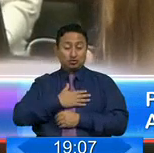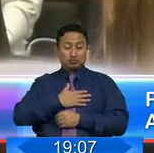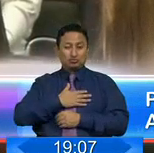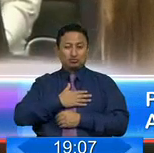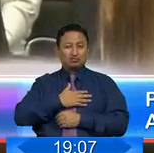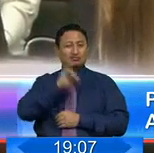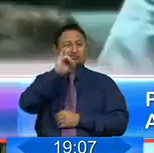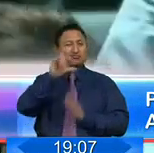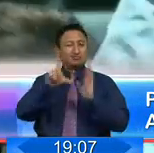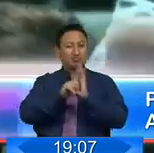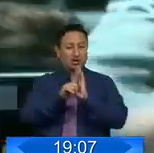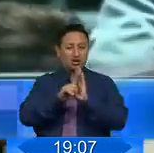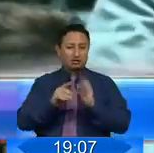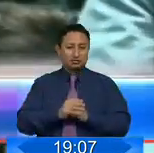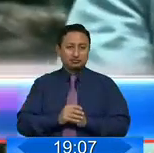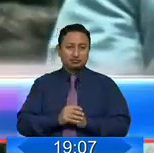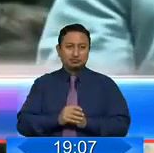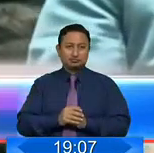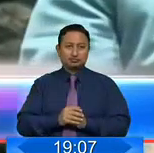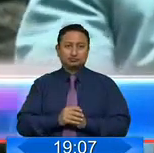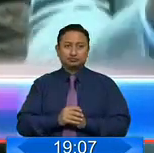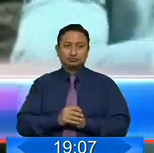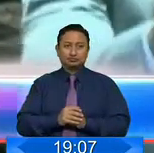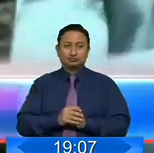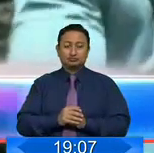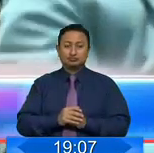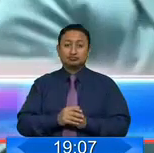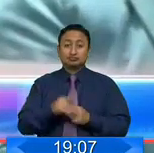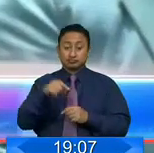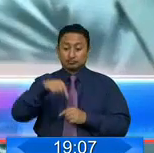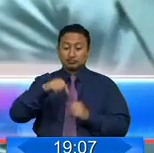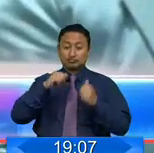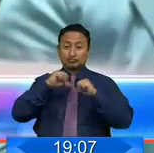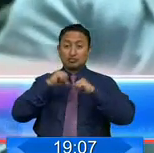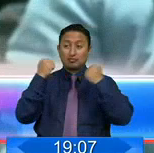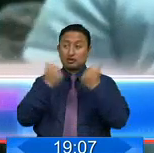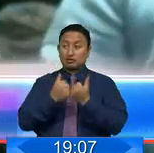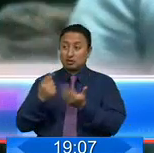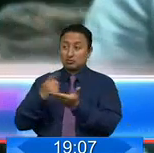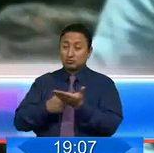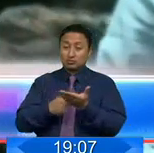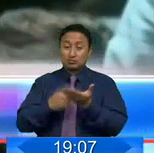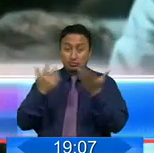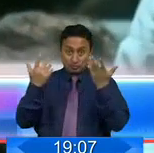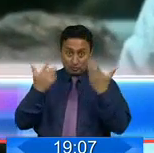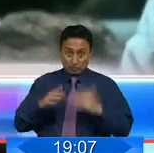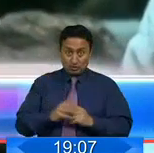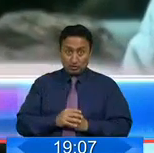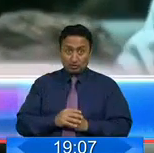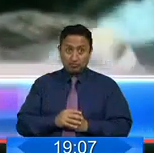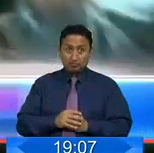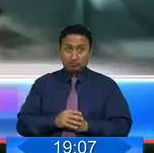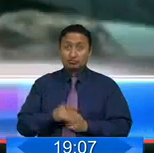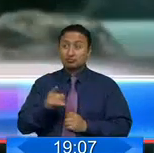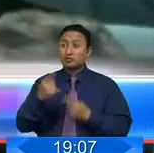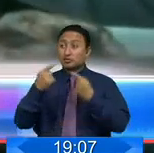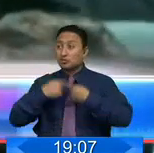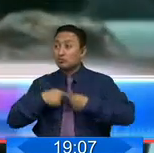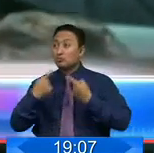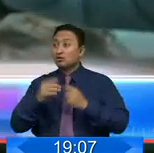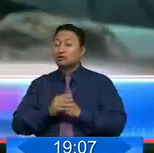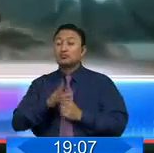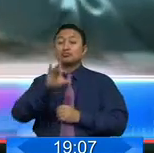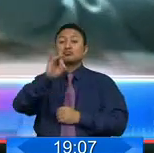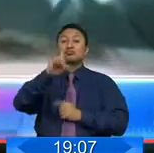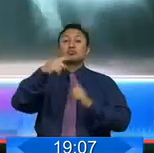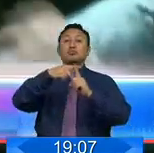legítimo. Cuando, después del pleno de esta Asamblea, fuimos convocados a las 8:30